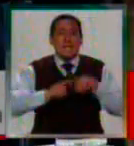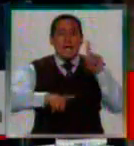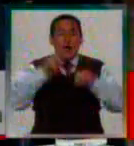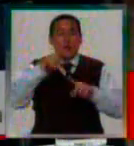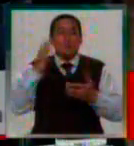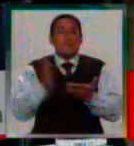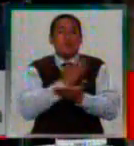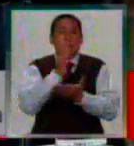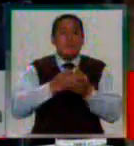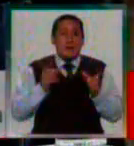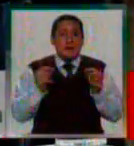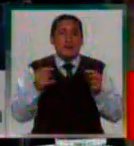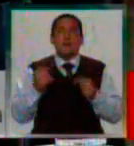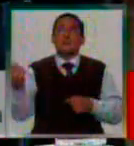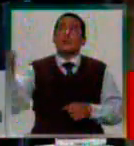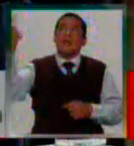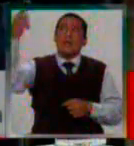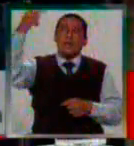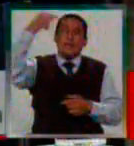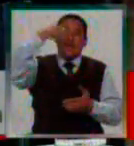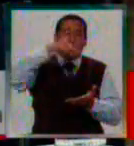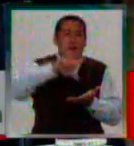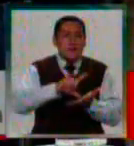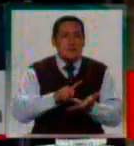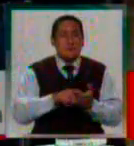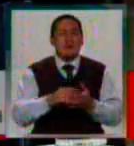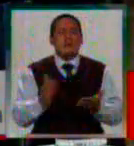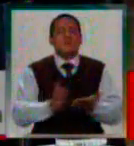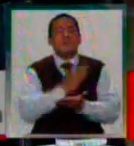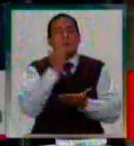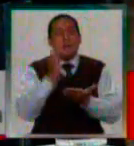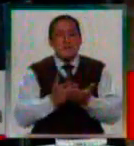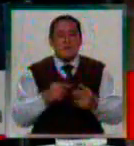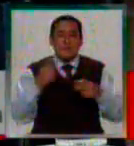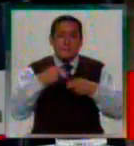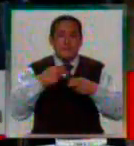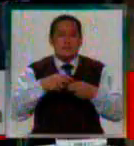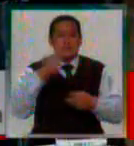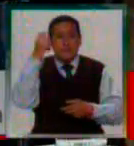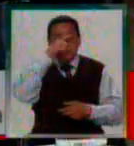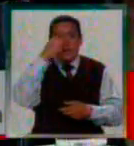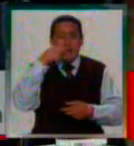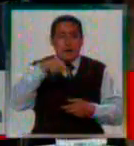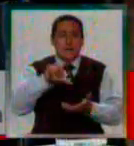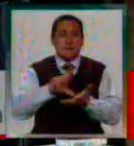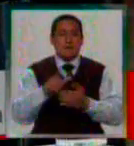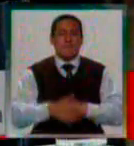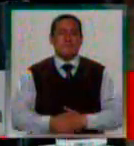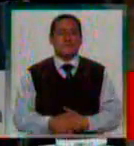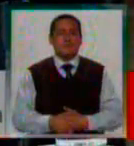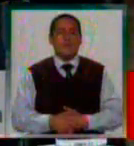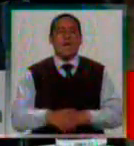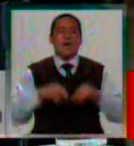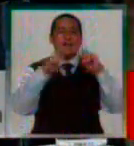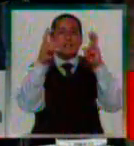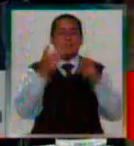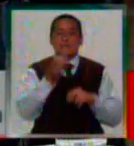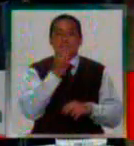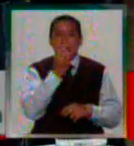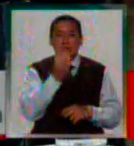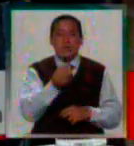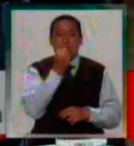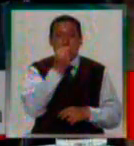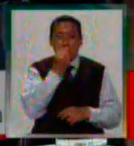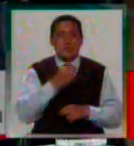oncológico normalmente vi la lim está en una situación bastante precaria en el tema de del desayuno y almuerzo